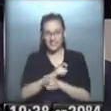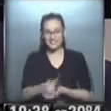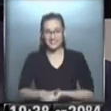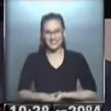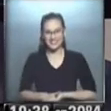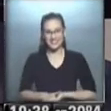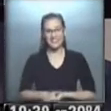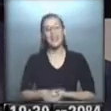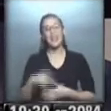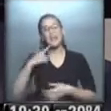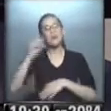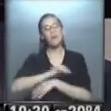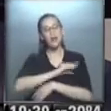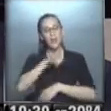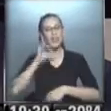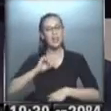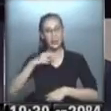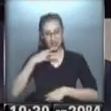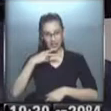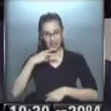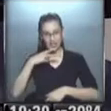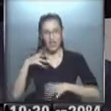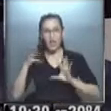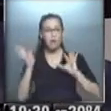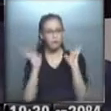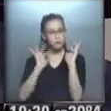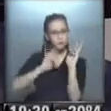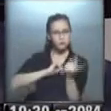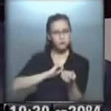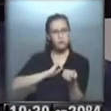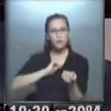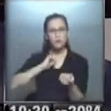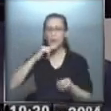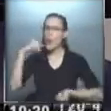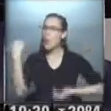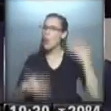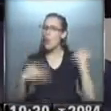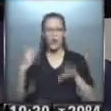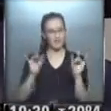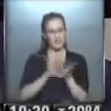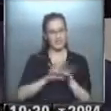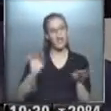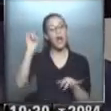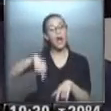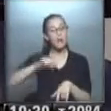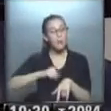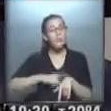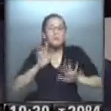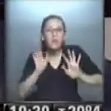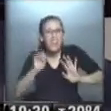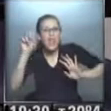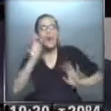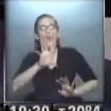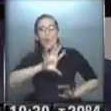A partir de la madrugada del día viernes, las condiciones meteorológicas serán realmente muy inestables. En estos momentos, para tener una idea,